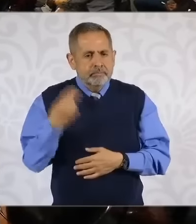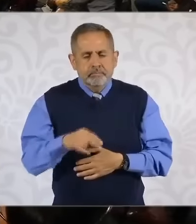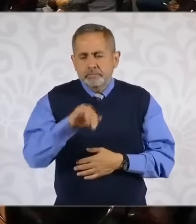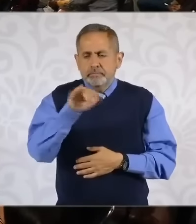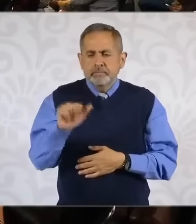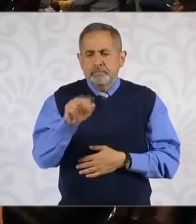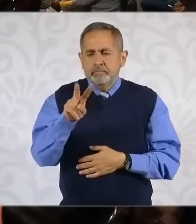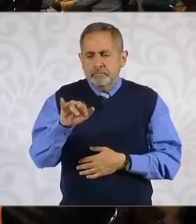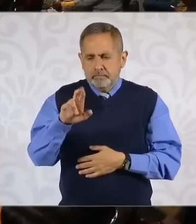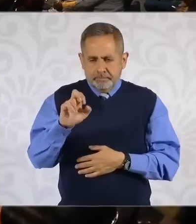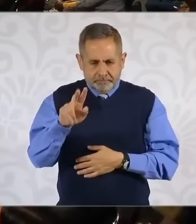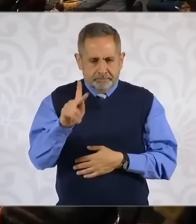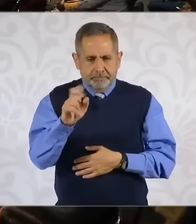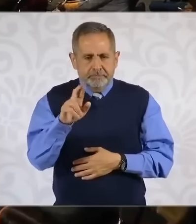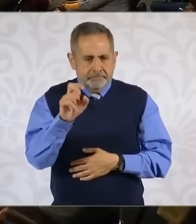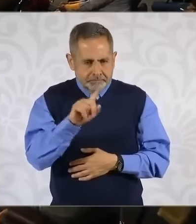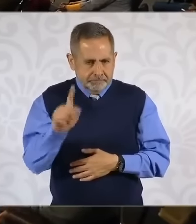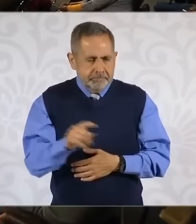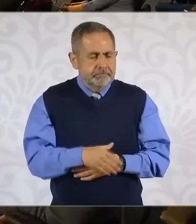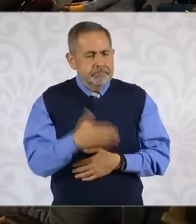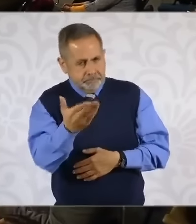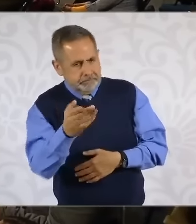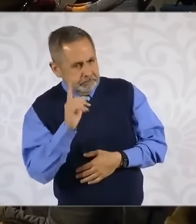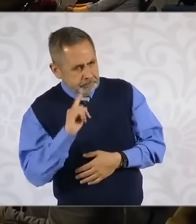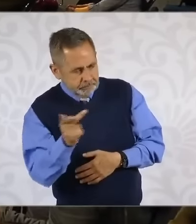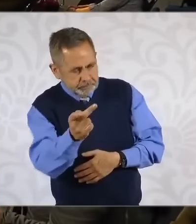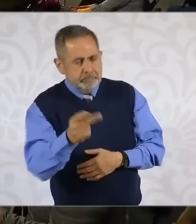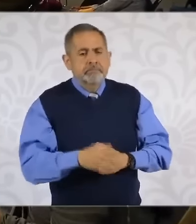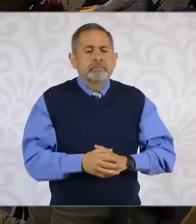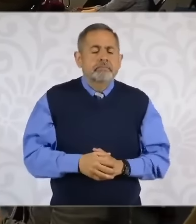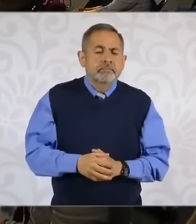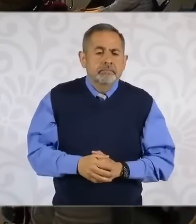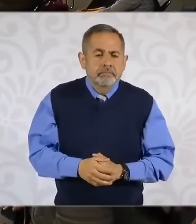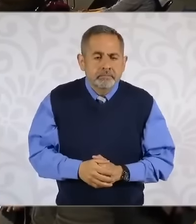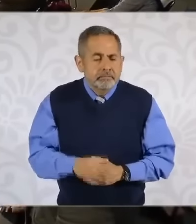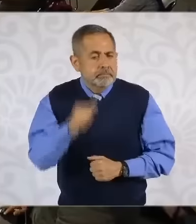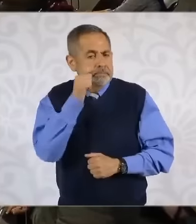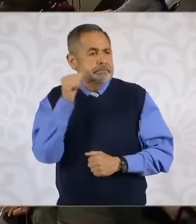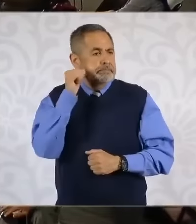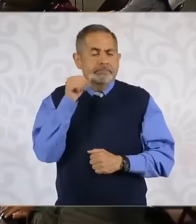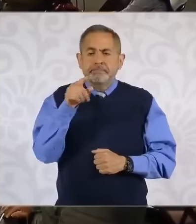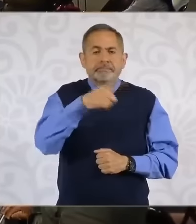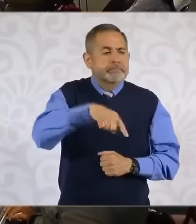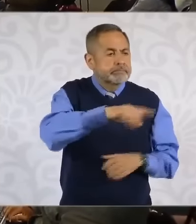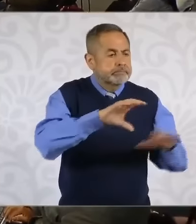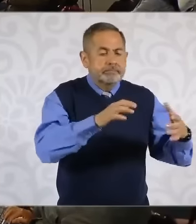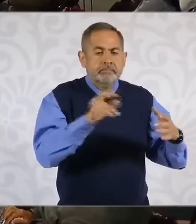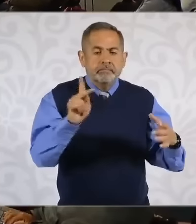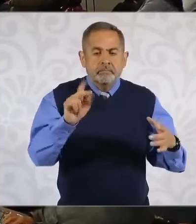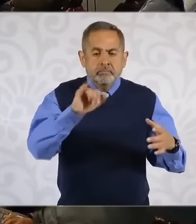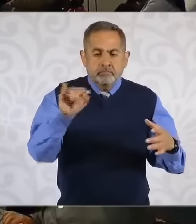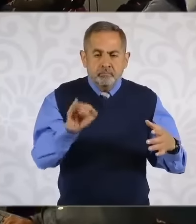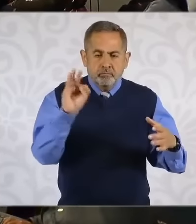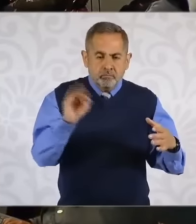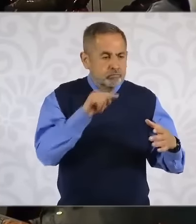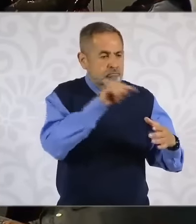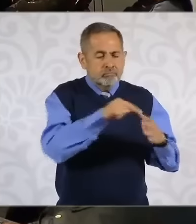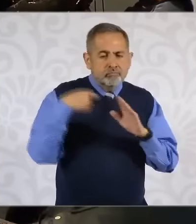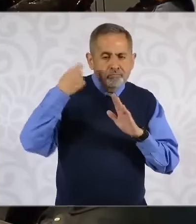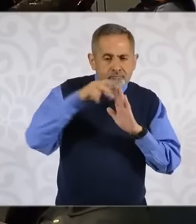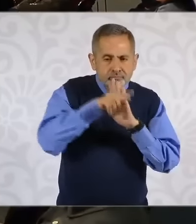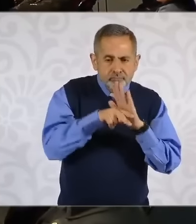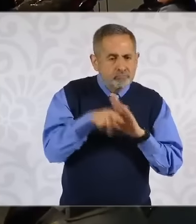Pérez de HCTV. Presidenta, el día de ayer, trabajadores del Poder Judicial subieron un video que